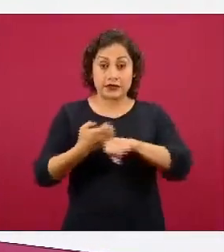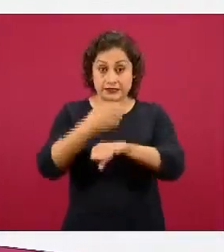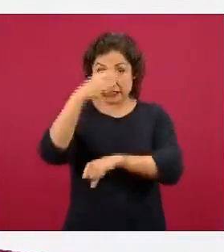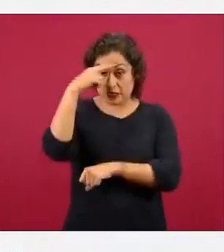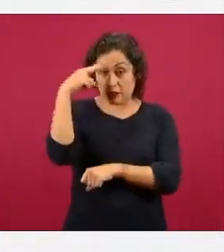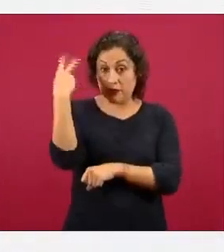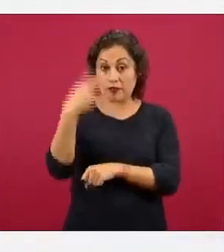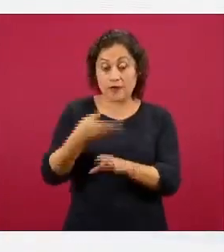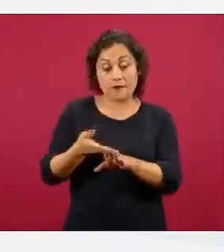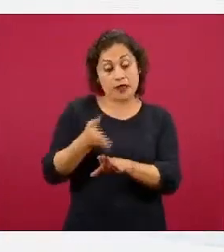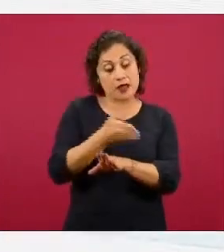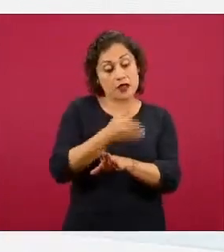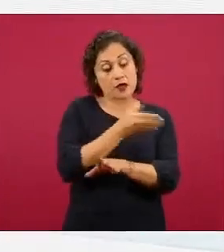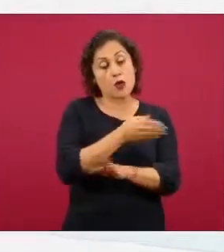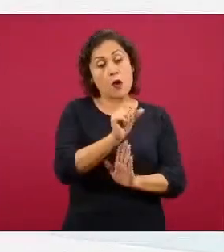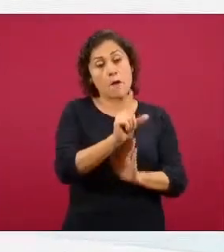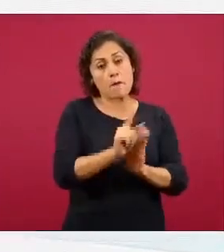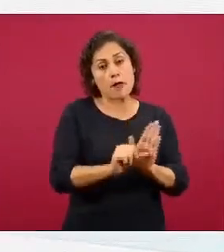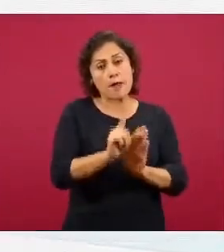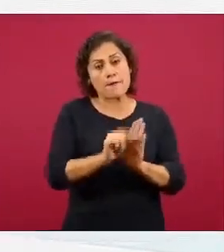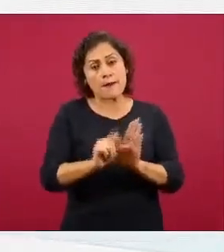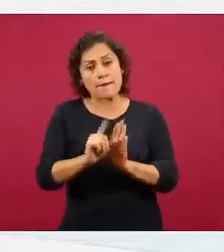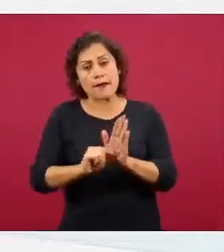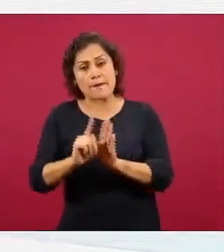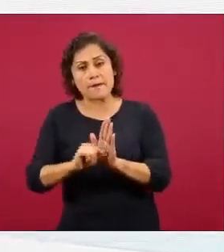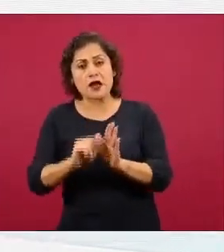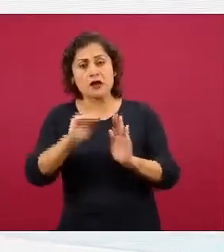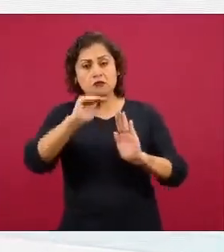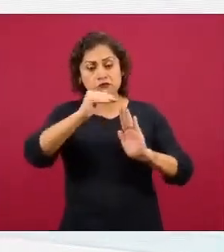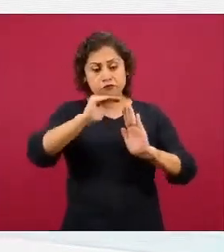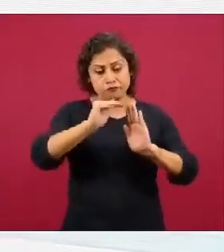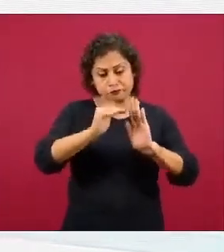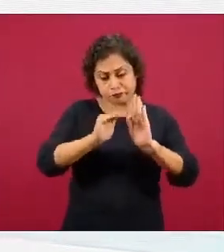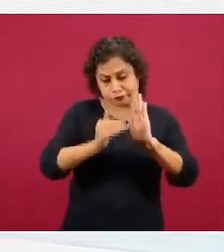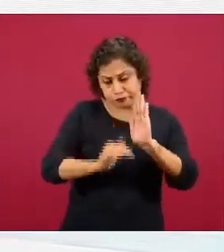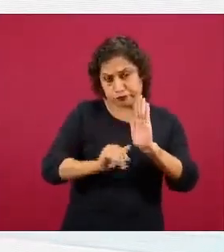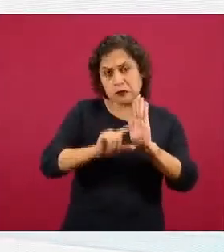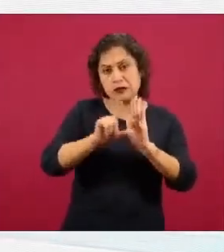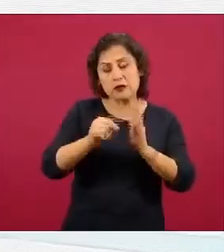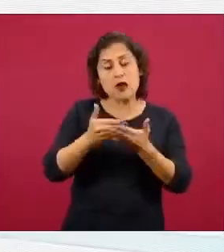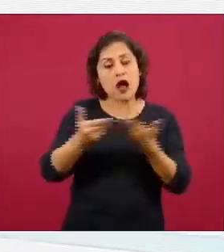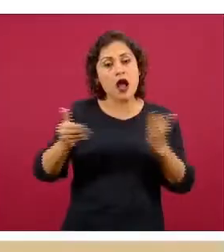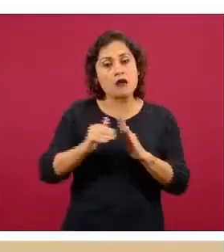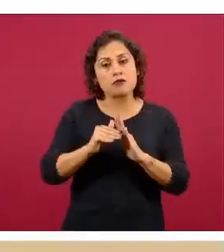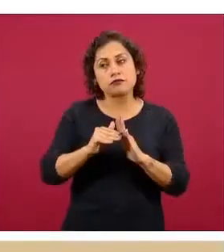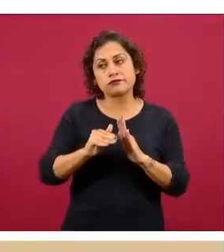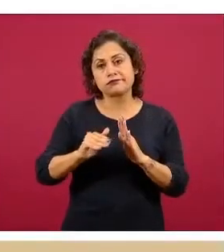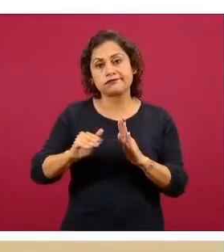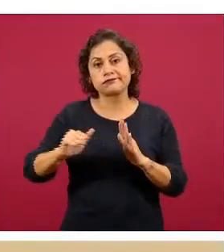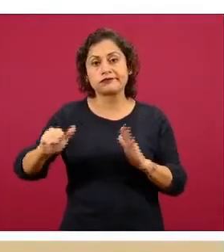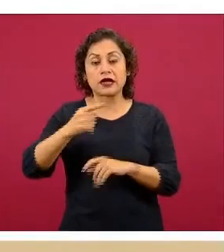de varios meses de descenso, digamos que se estancó en esta meseta y estamos observando